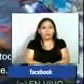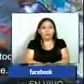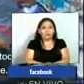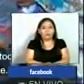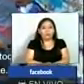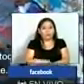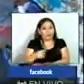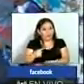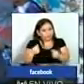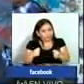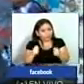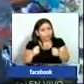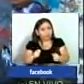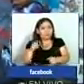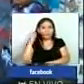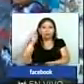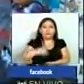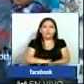Seguir adelante